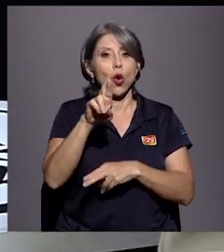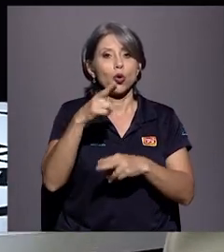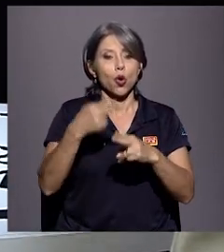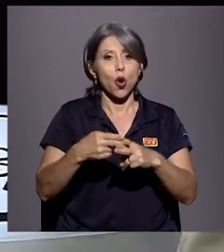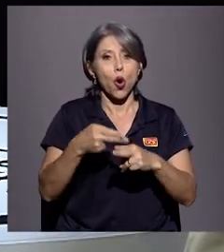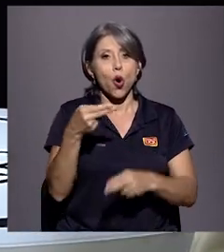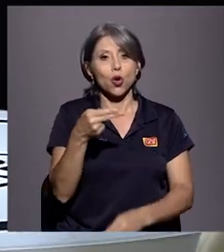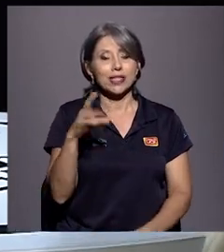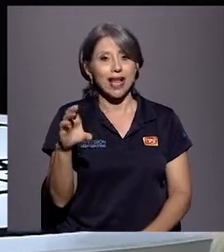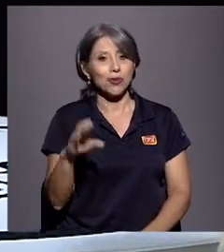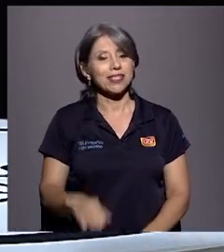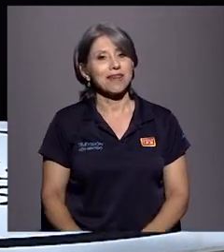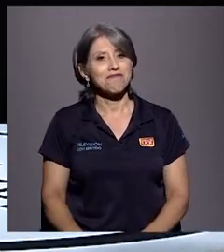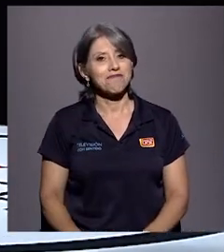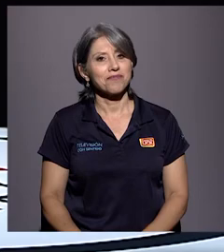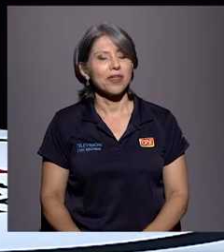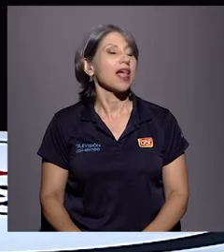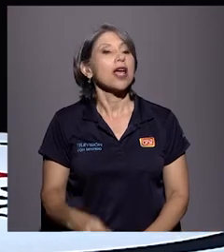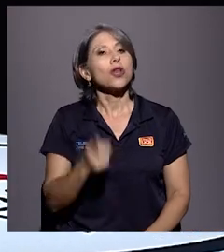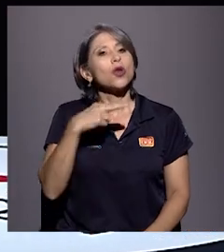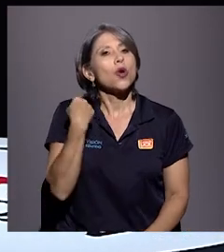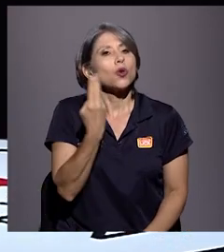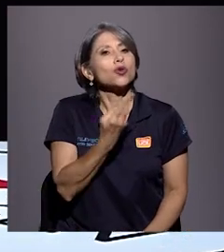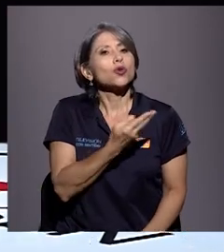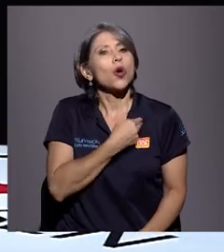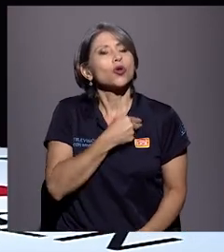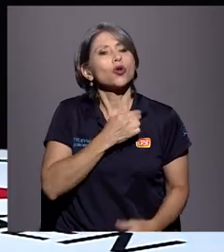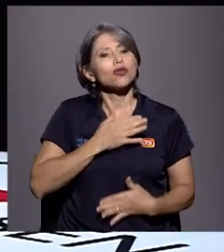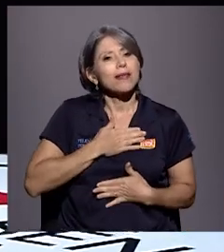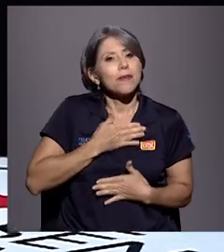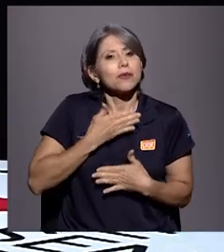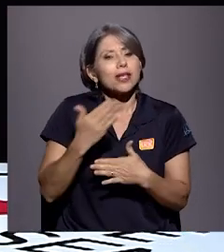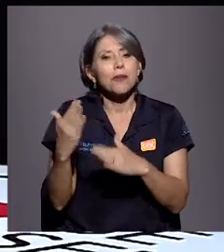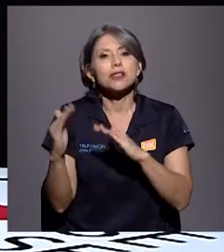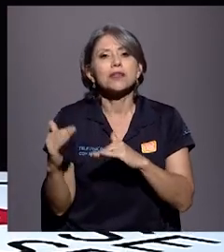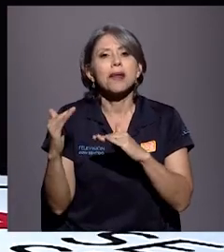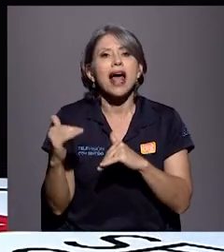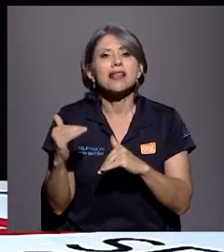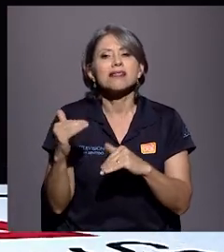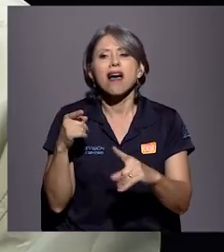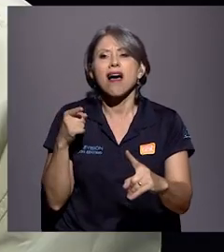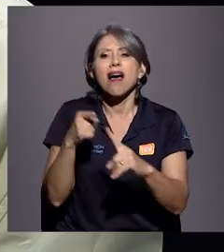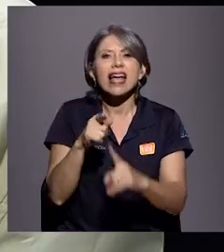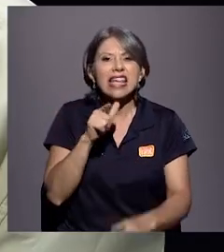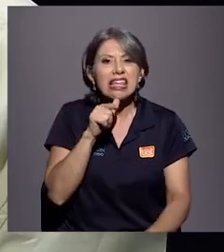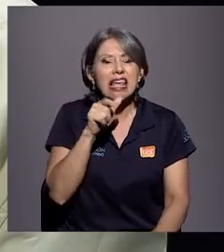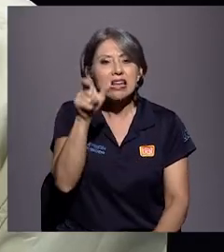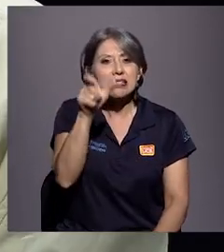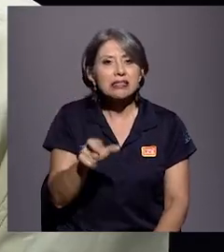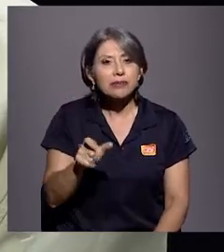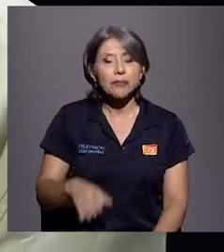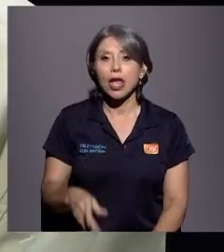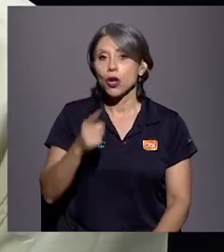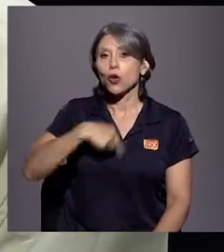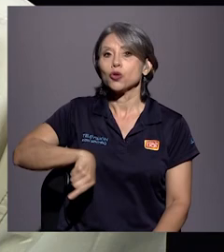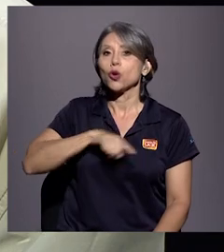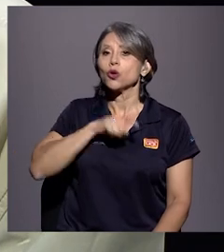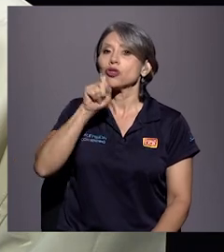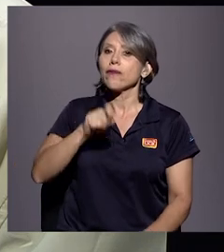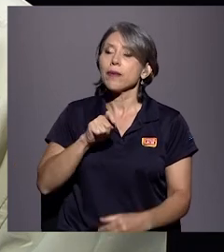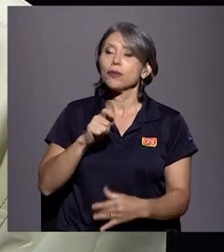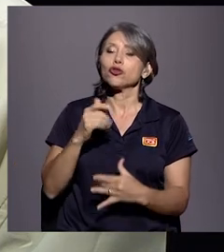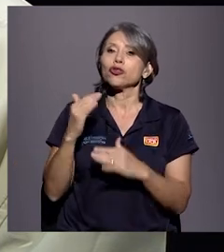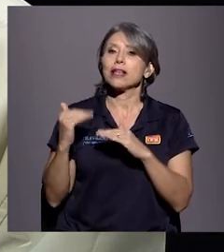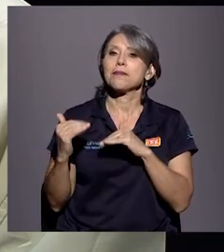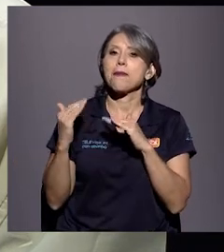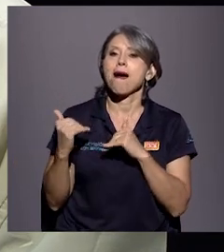causa. Uh-huh. ¿En quiénes depositamos nuestra esperanza, maestro? Tenemos que depositar en la gente, ¿no?